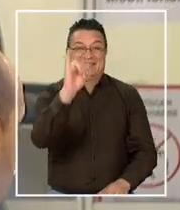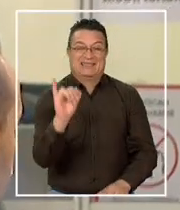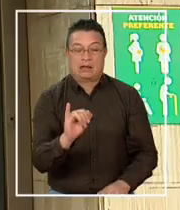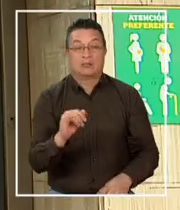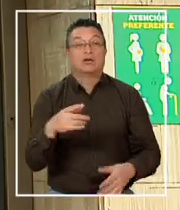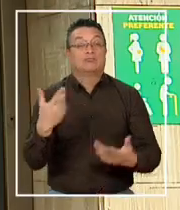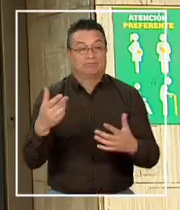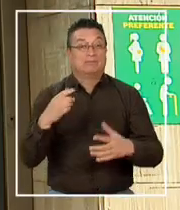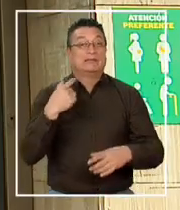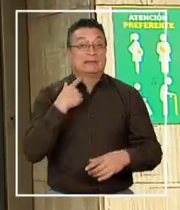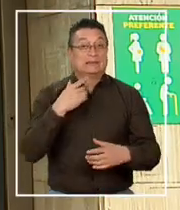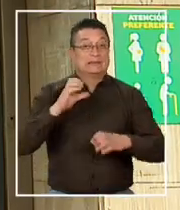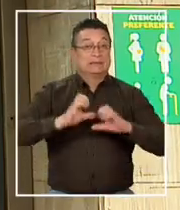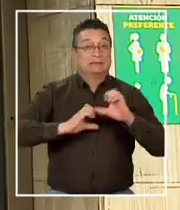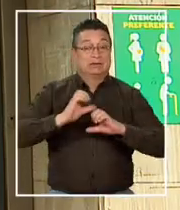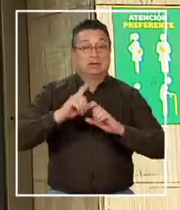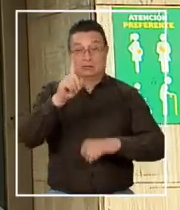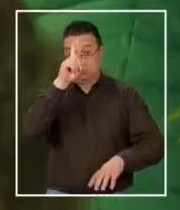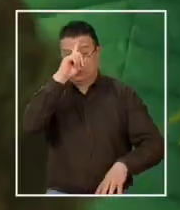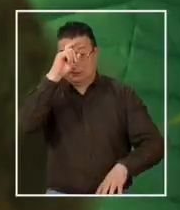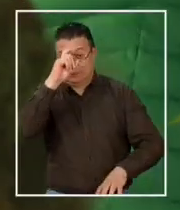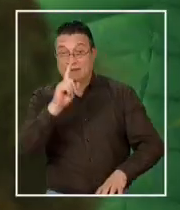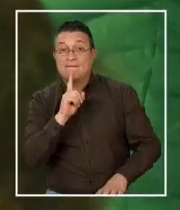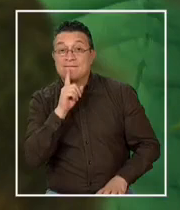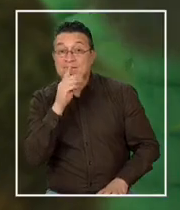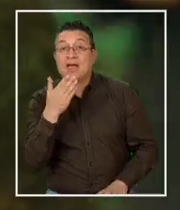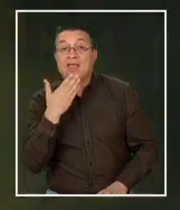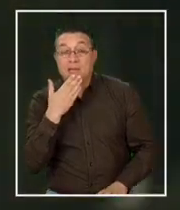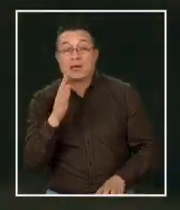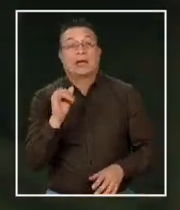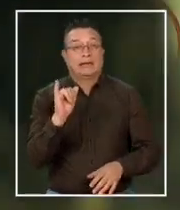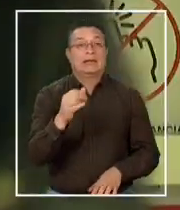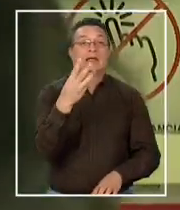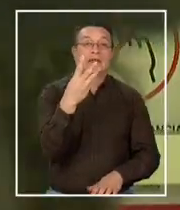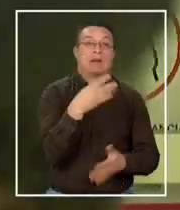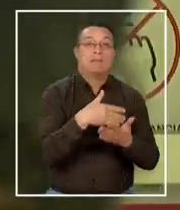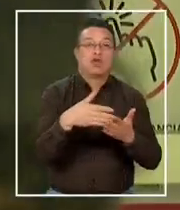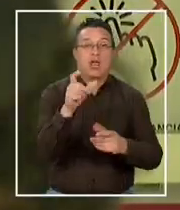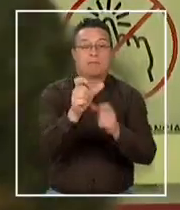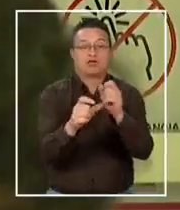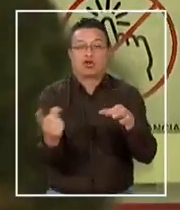en vilo a la industria, también a las clínicas y, cómo no, a 3 millones de afiliados.